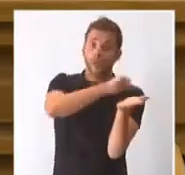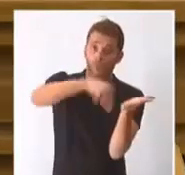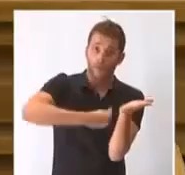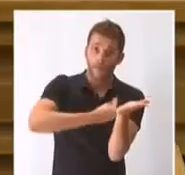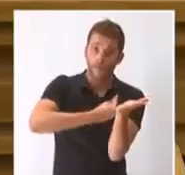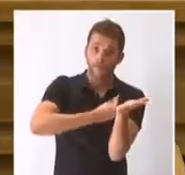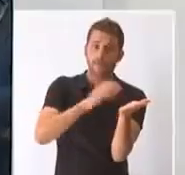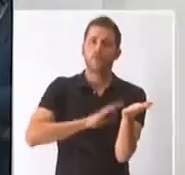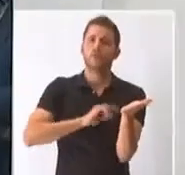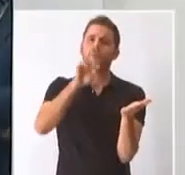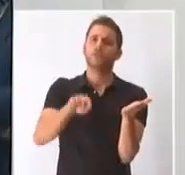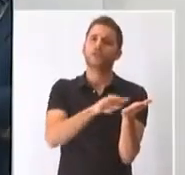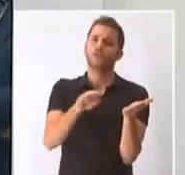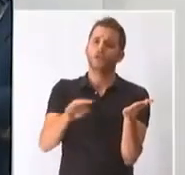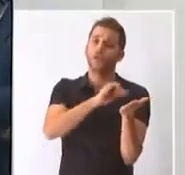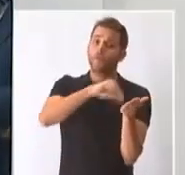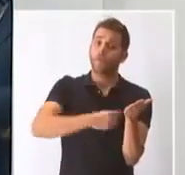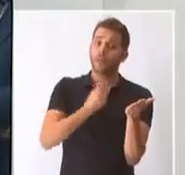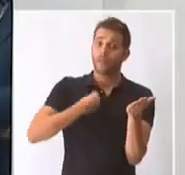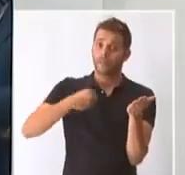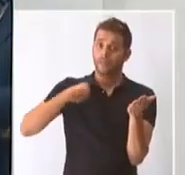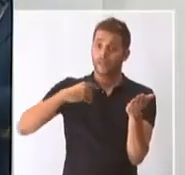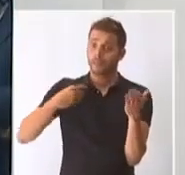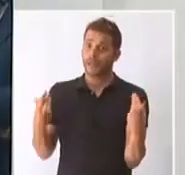ustedes firmarían la misma conmigo